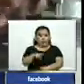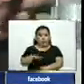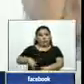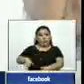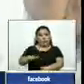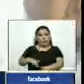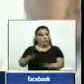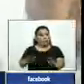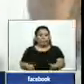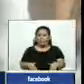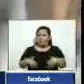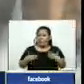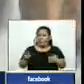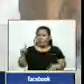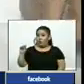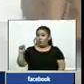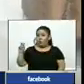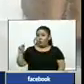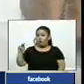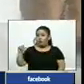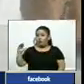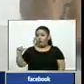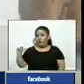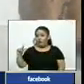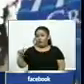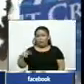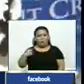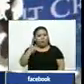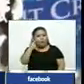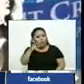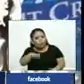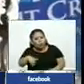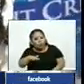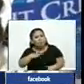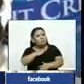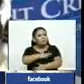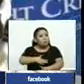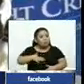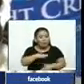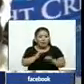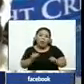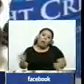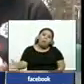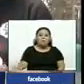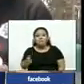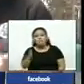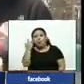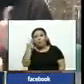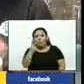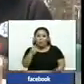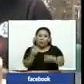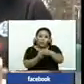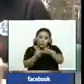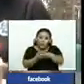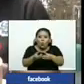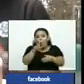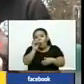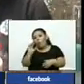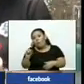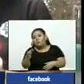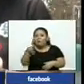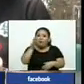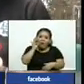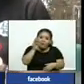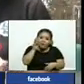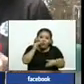Que no había un lugar que te ofreciera sano esparcimiento, donde los chicos pudieran ir y decir, vamos a tomarnos un licuado o un café,